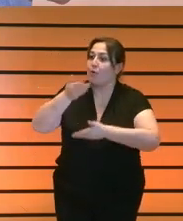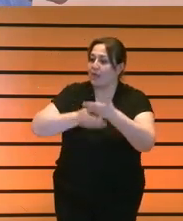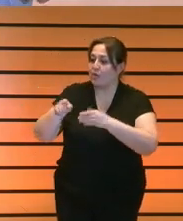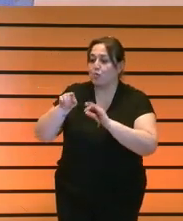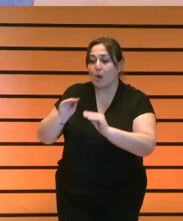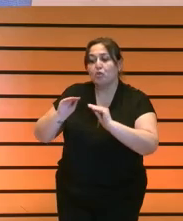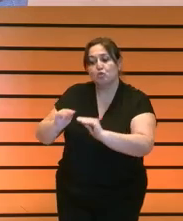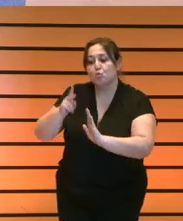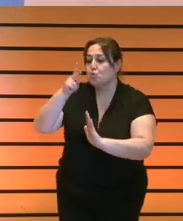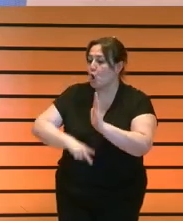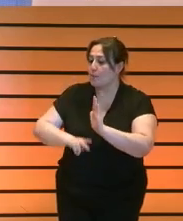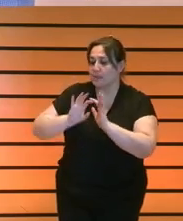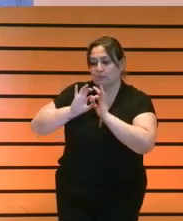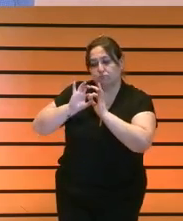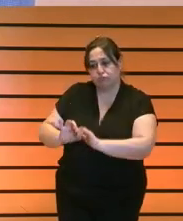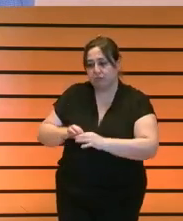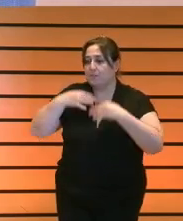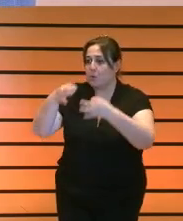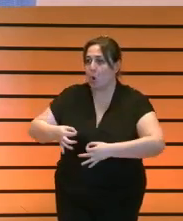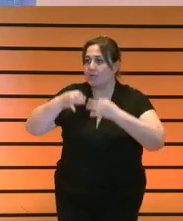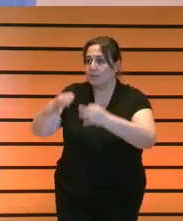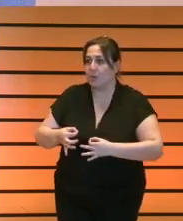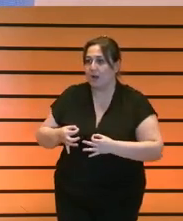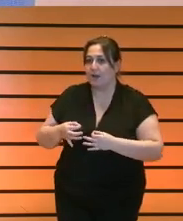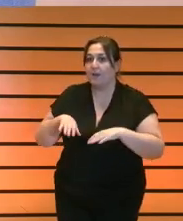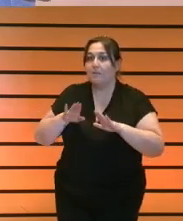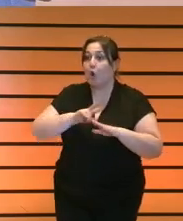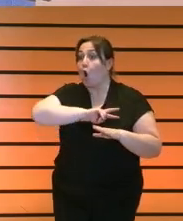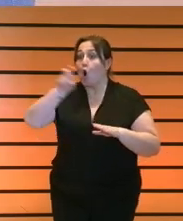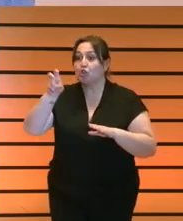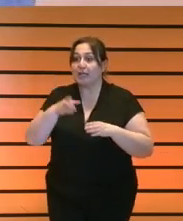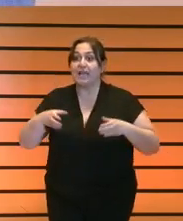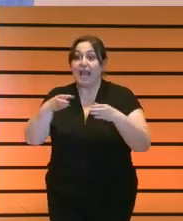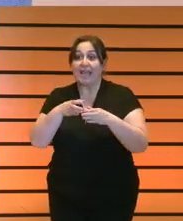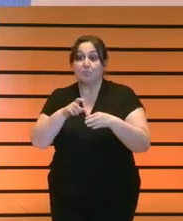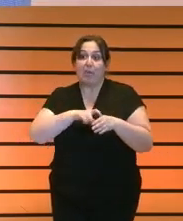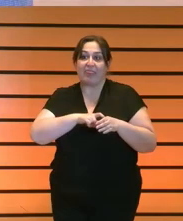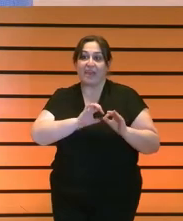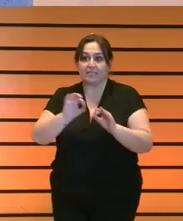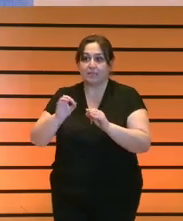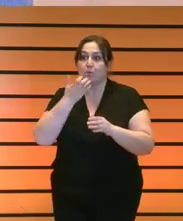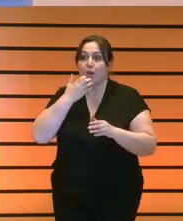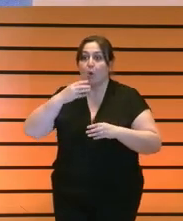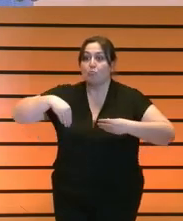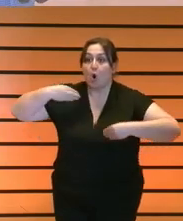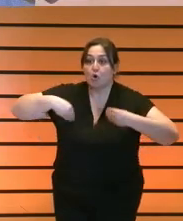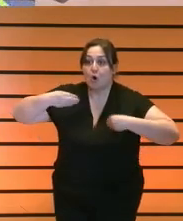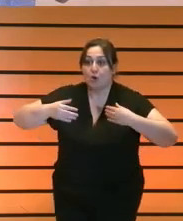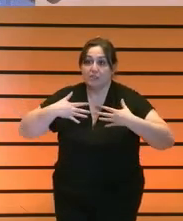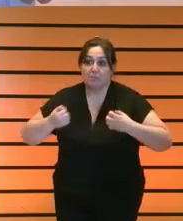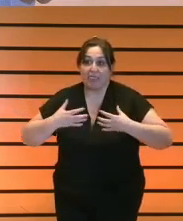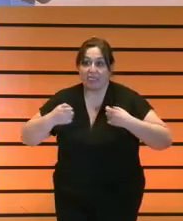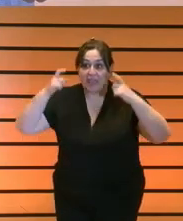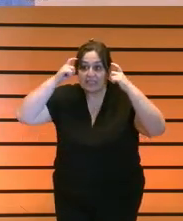patrones, que siempre tienen que hacer lo mismo. Pero hay otras especies, como los chimpancés, que son capaces de colaborar de forma